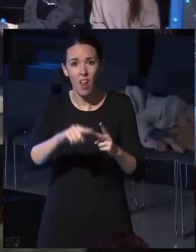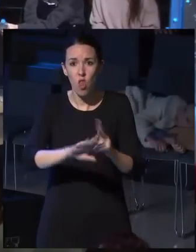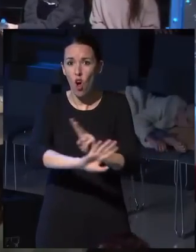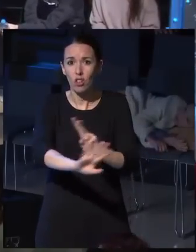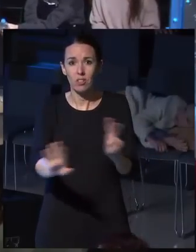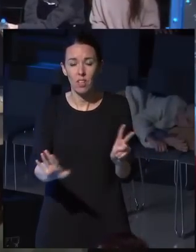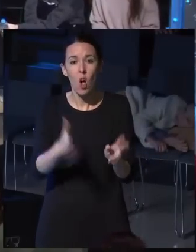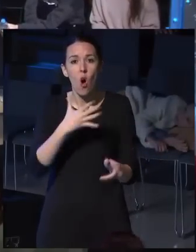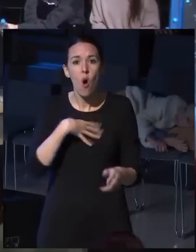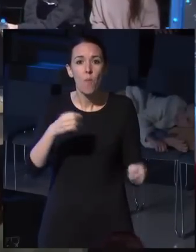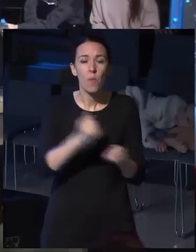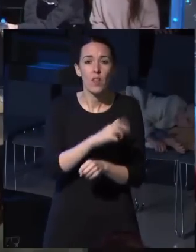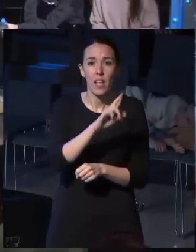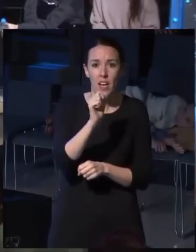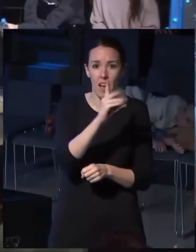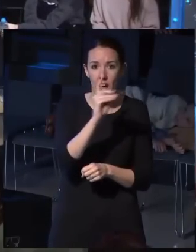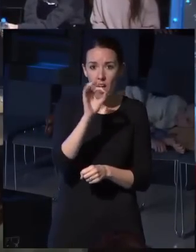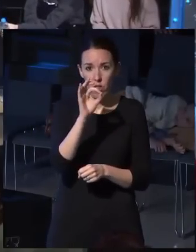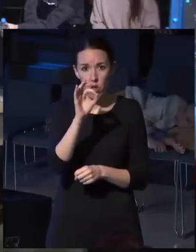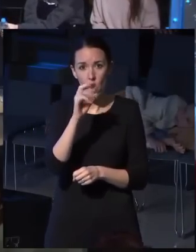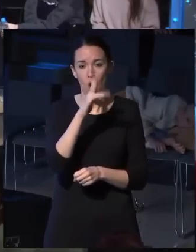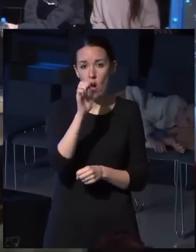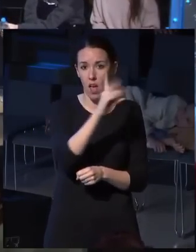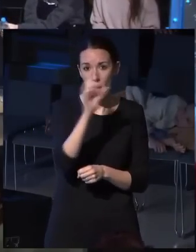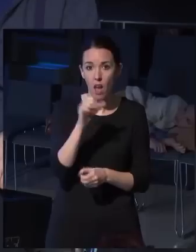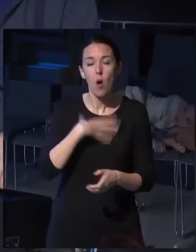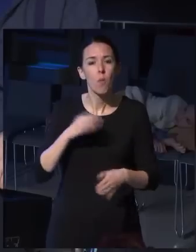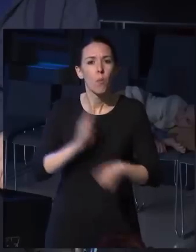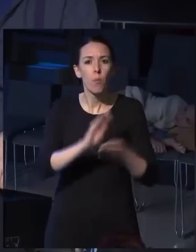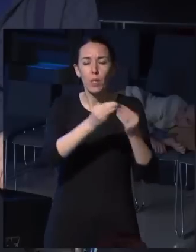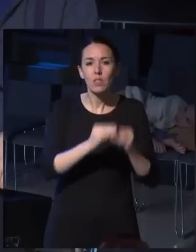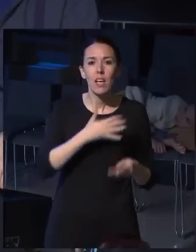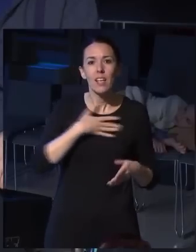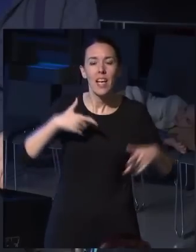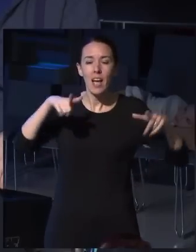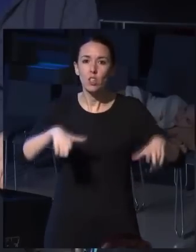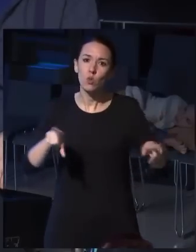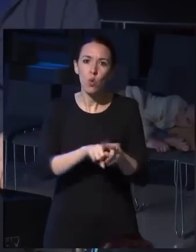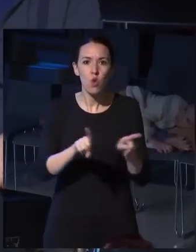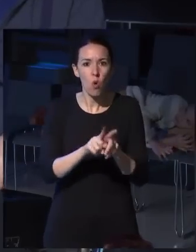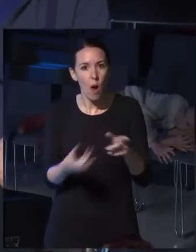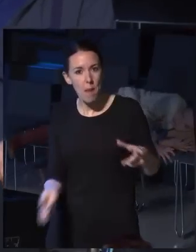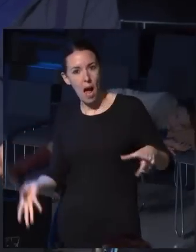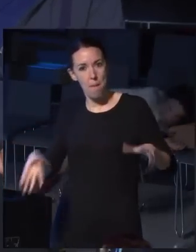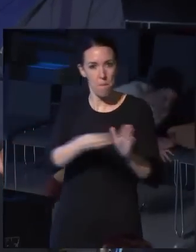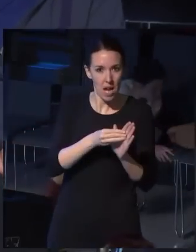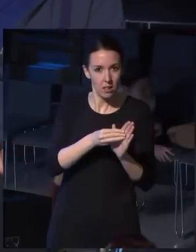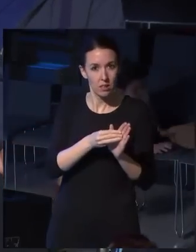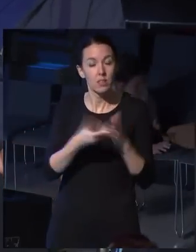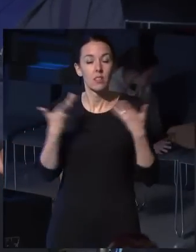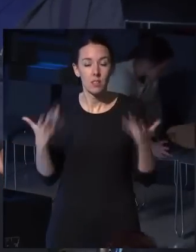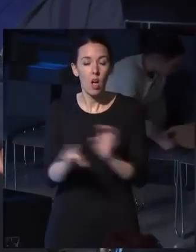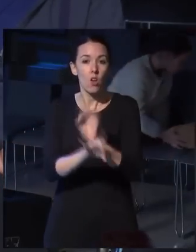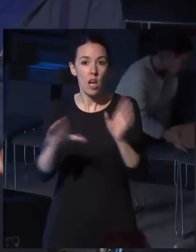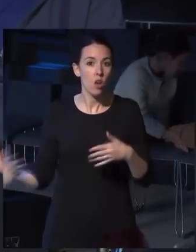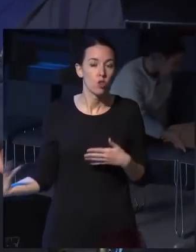trabajando con Radiohead puede ser lo que decía Nigel Godrich, su productor, que era que querían utilizar el estudio como un instrumento más, ¿no? Pero claro,